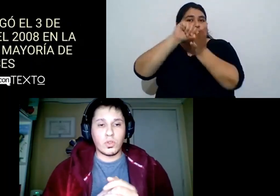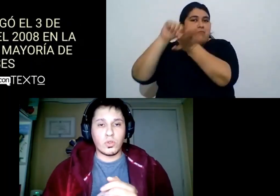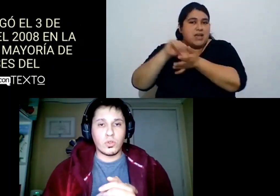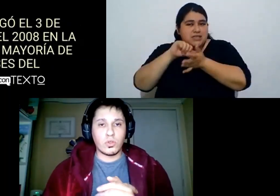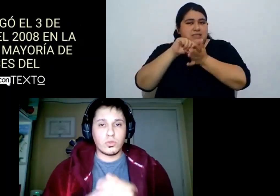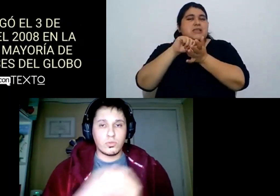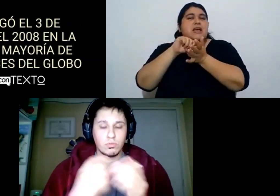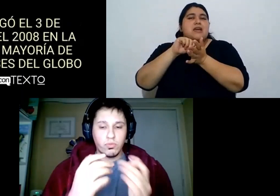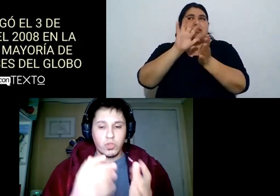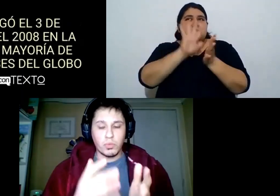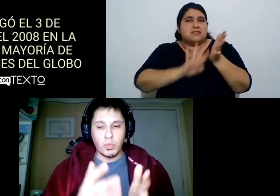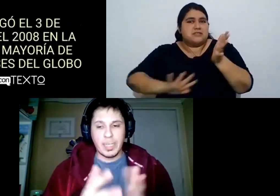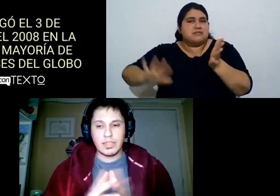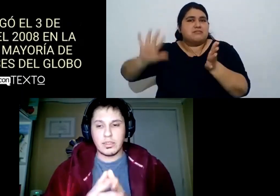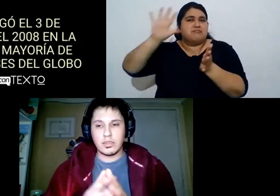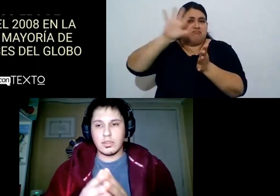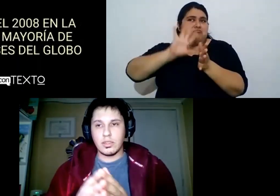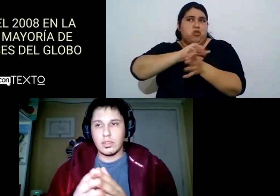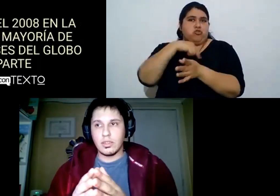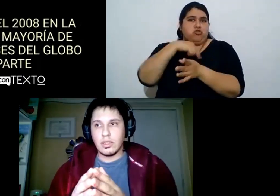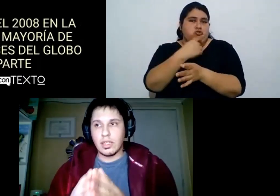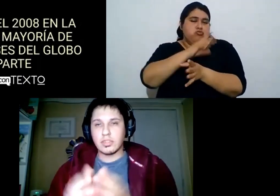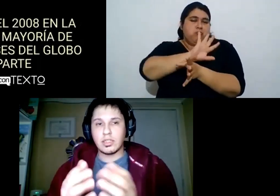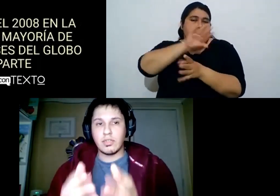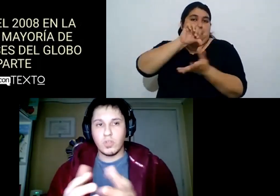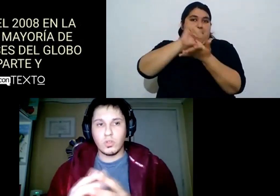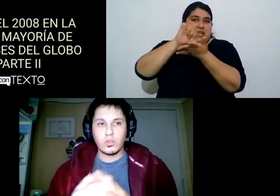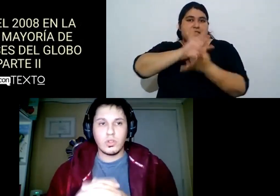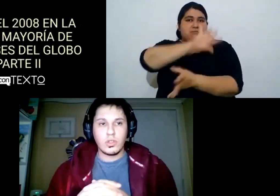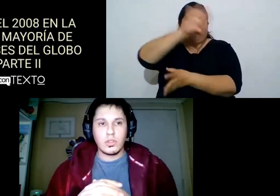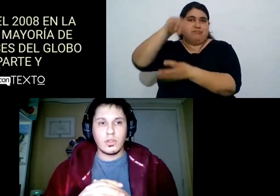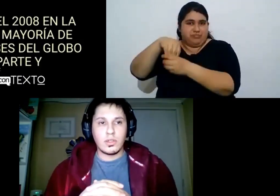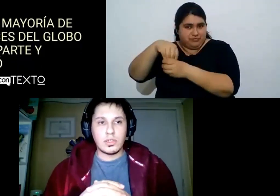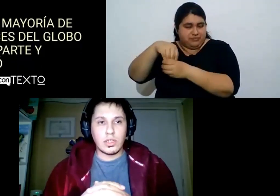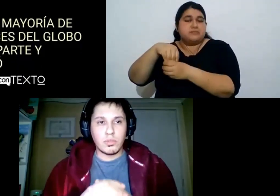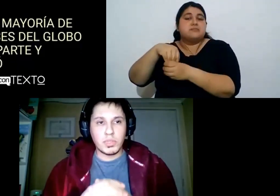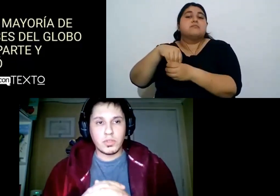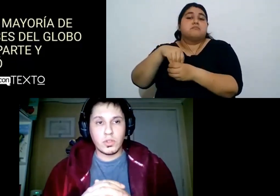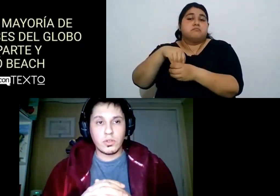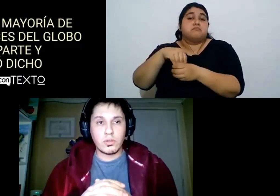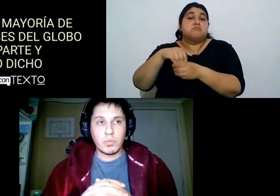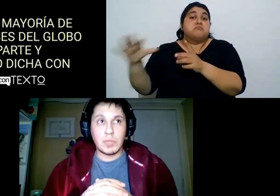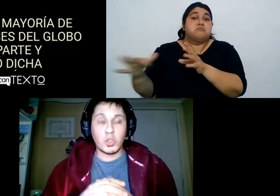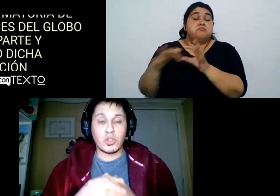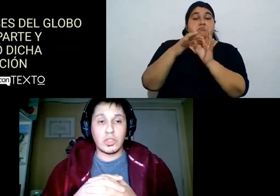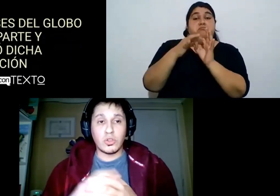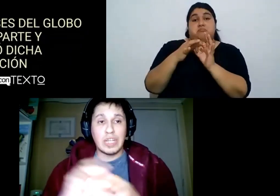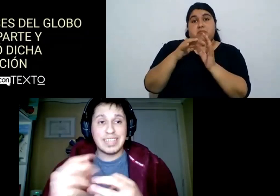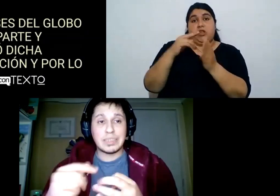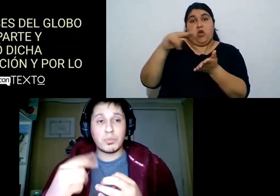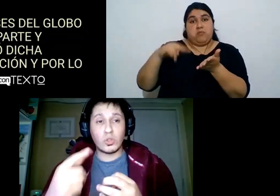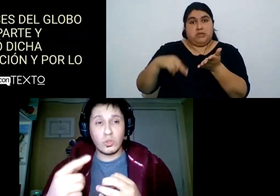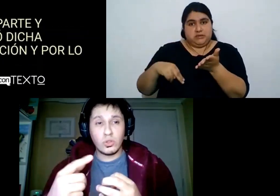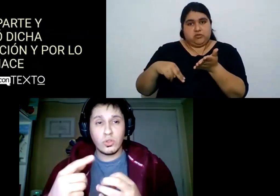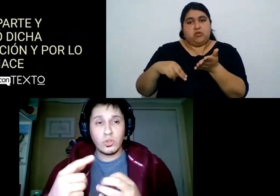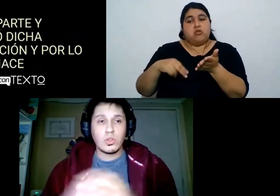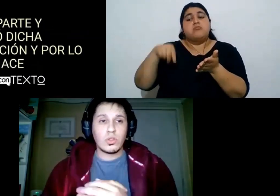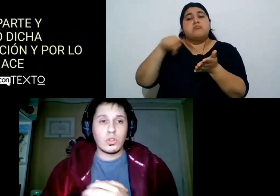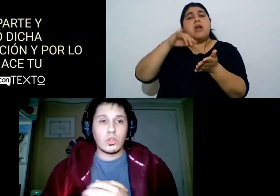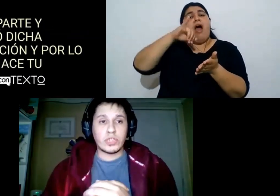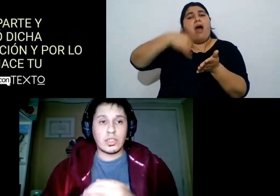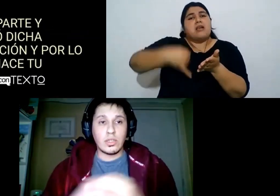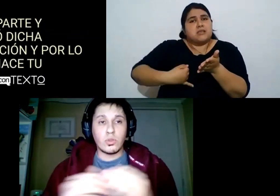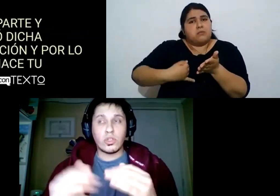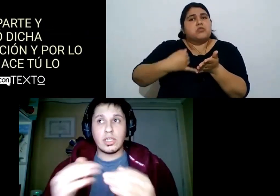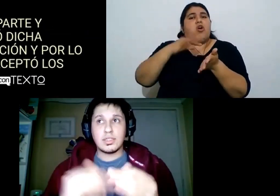globo formó parte y adscribió dicha convención y por lo tanto aceptó